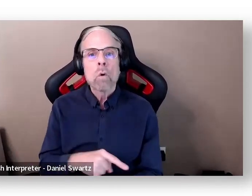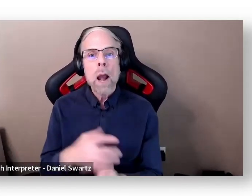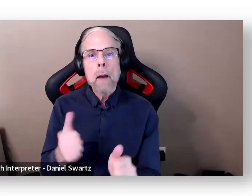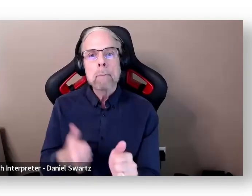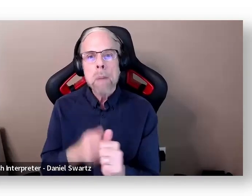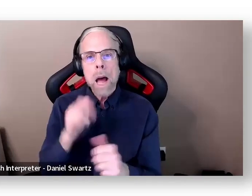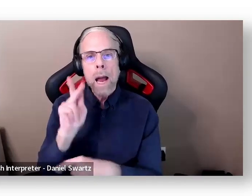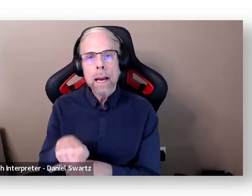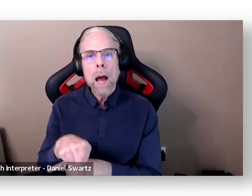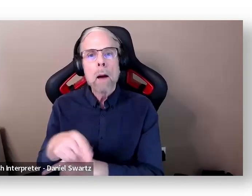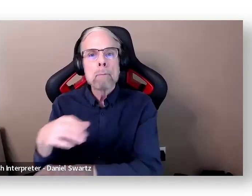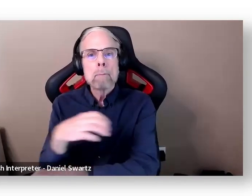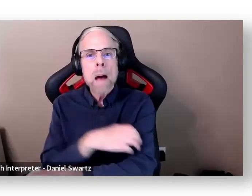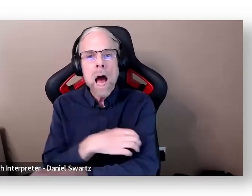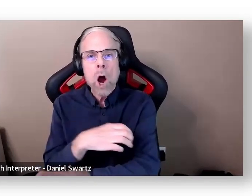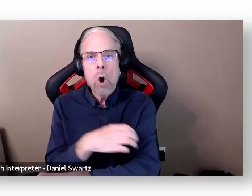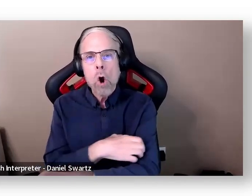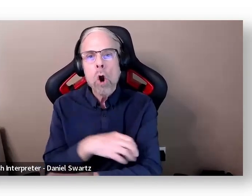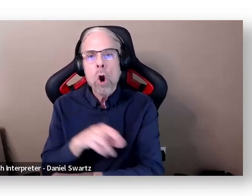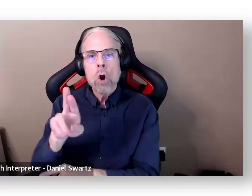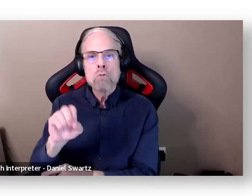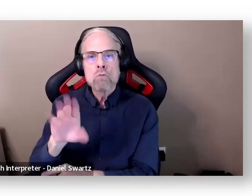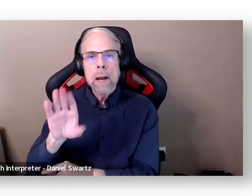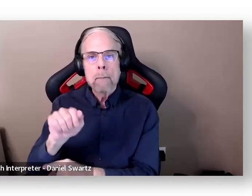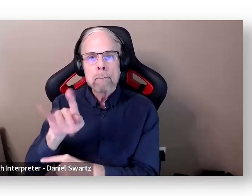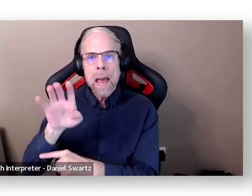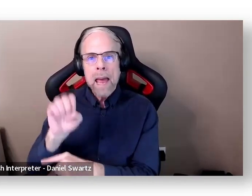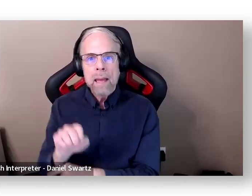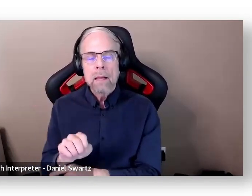hasta $4,000 para las baterías de respaldo.